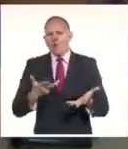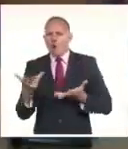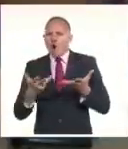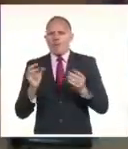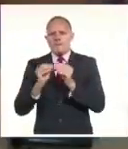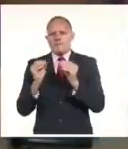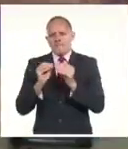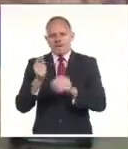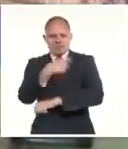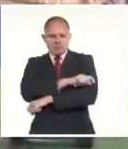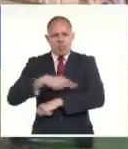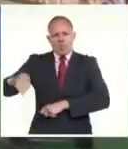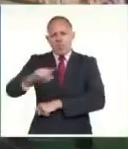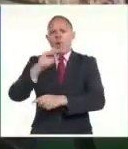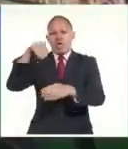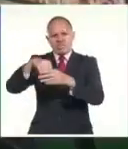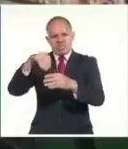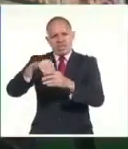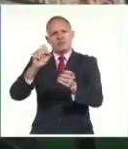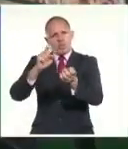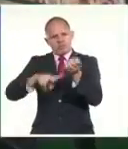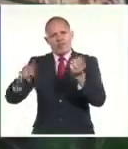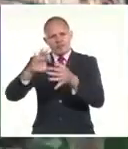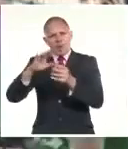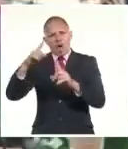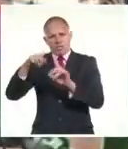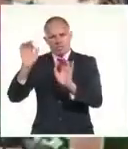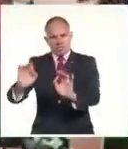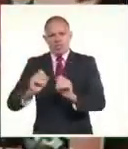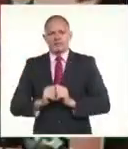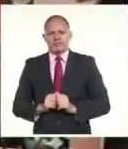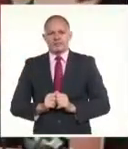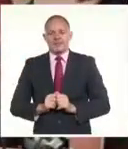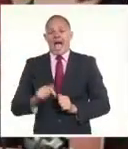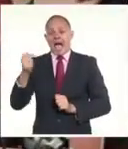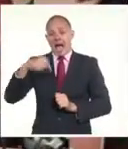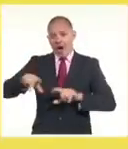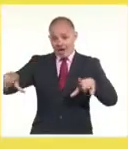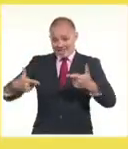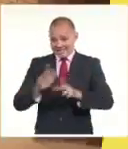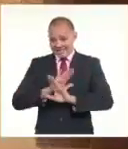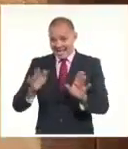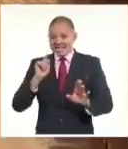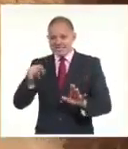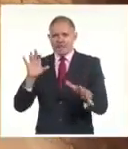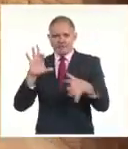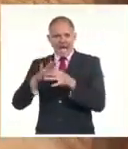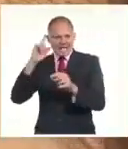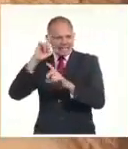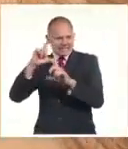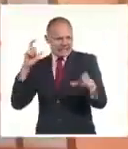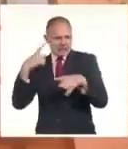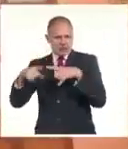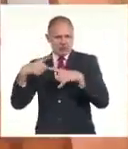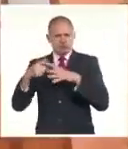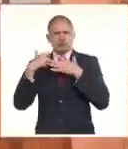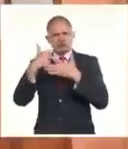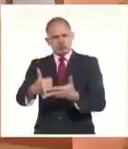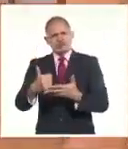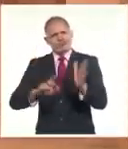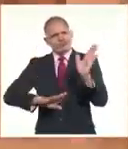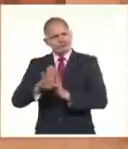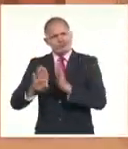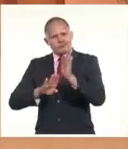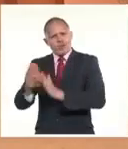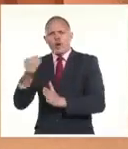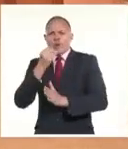a la vida del guantanamero, a la vida del cubano. En el marco de este onomástico, la ciencia también está presente para validar los logros y acompañar desde la